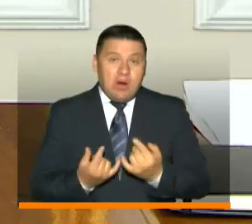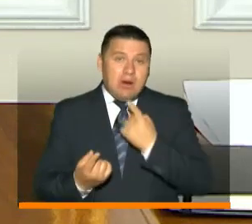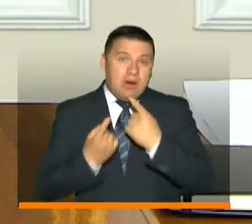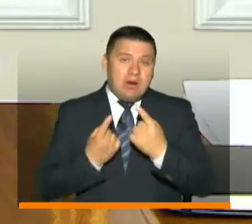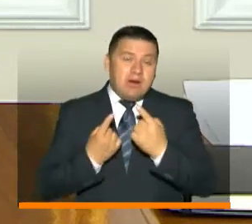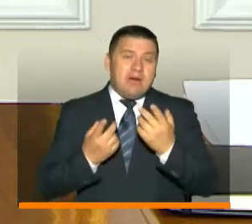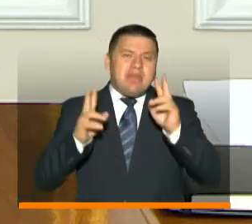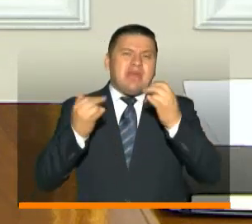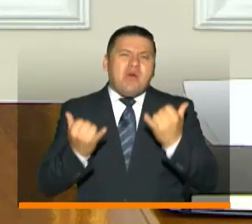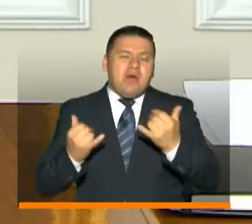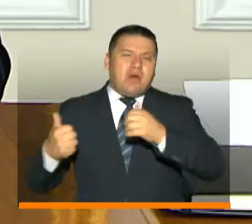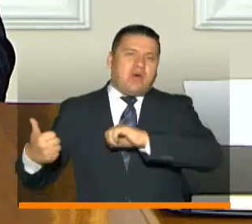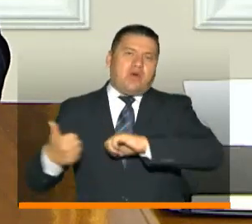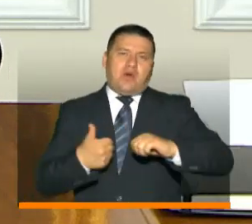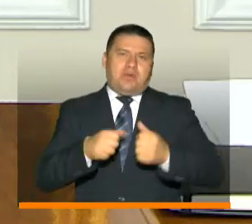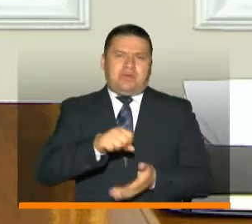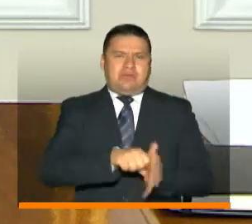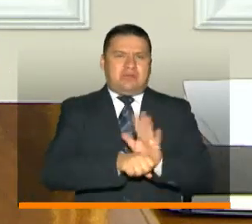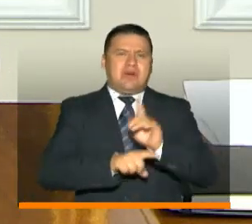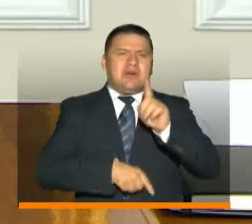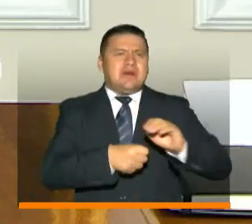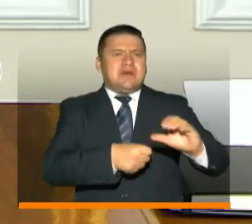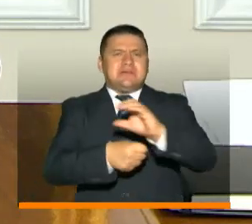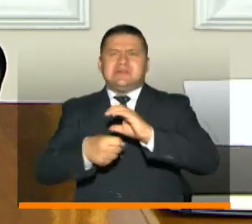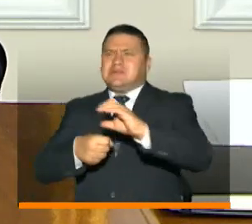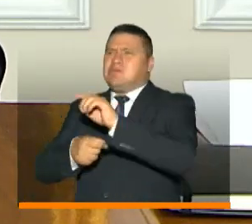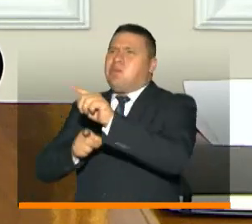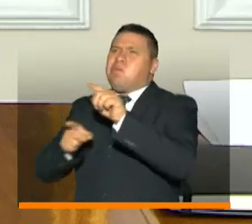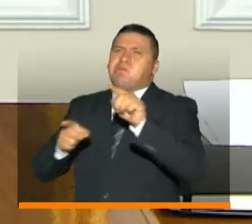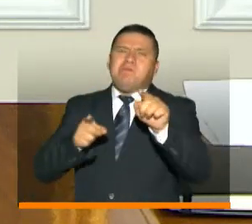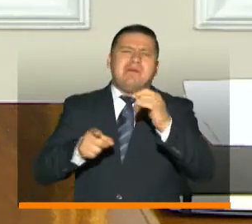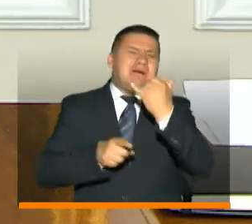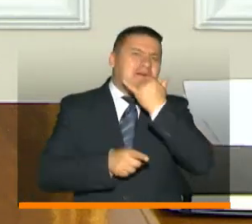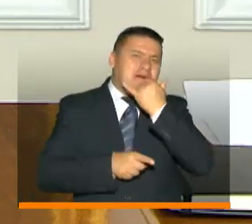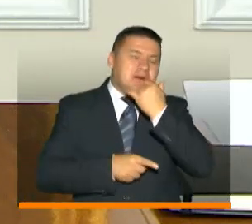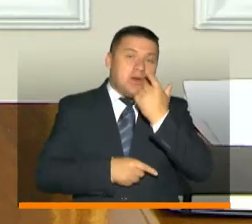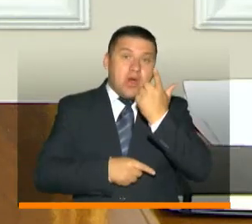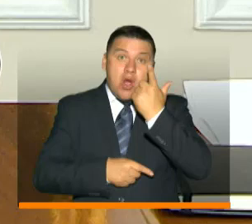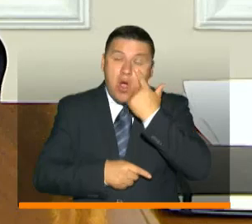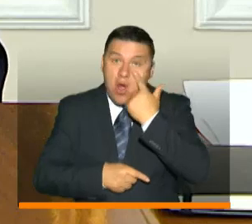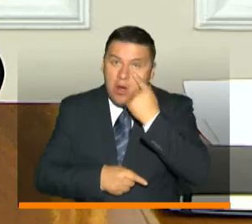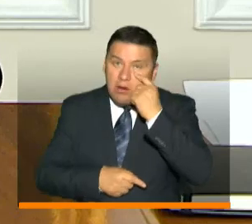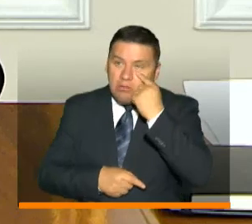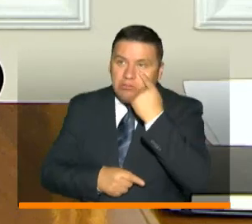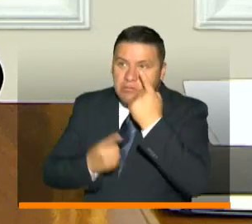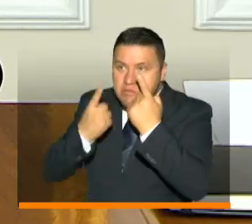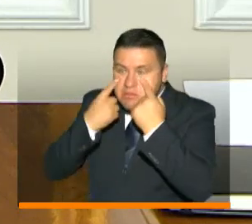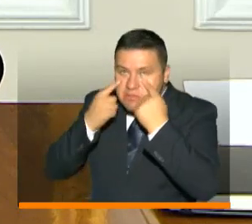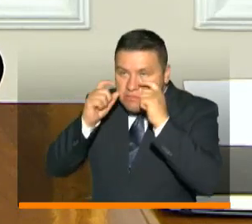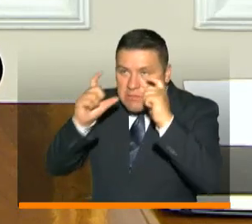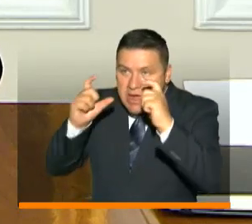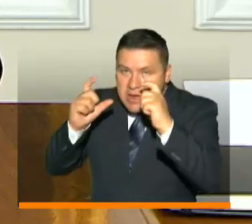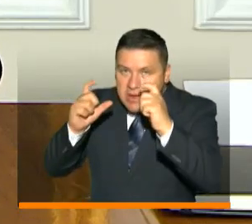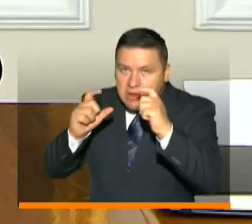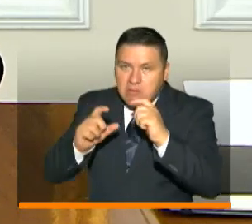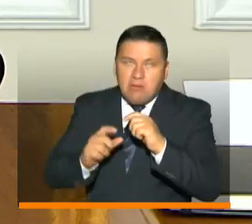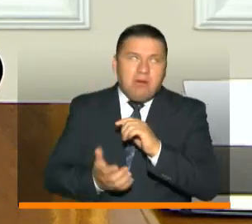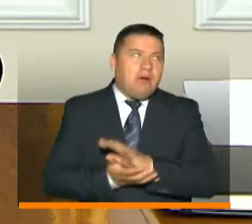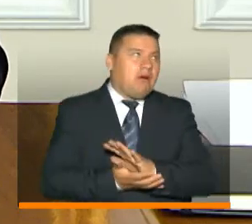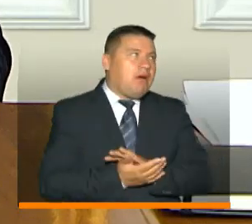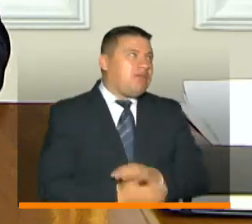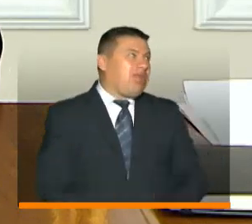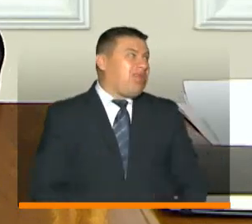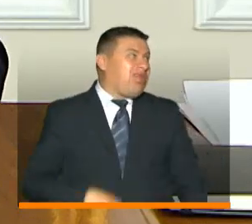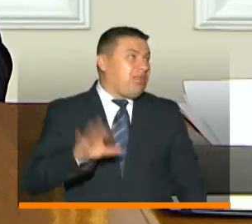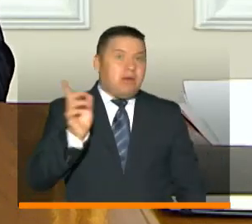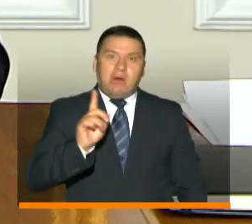del comportamiento de la pandemia en algunas ciudades de Colombia donde debemos estar con el ojo abierto, no bajar la guardia y también estar